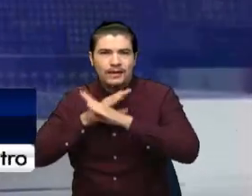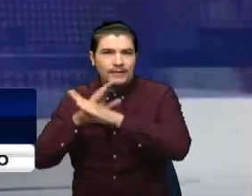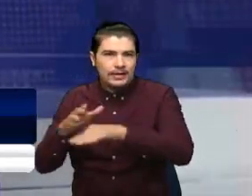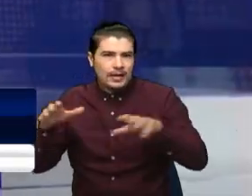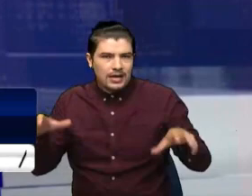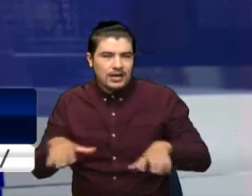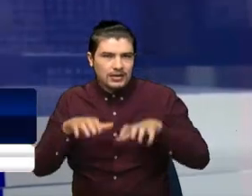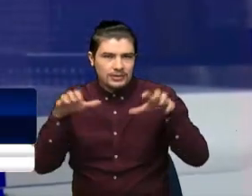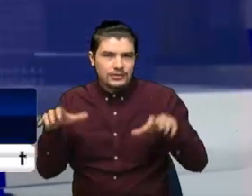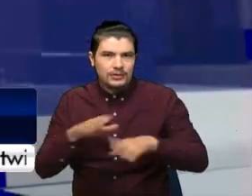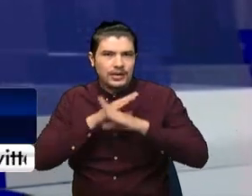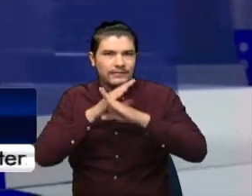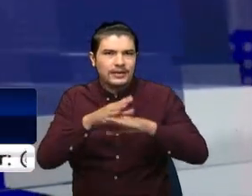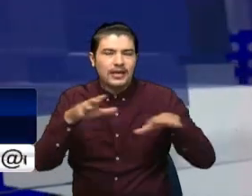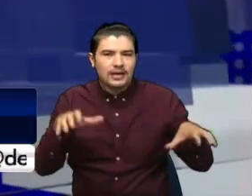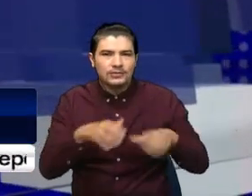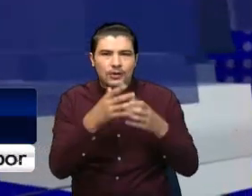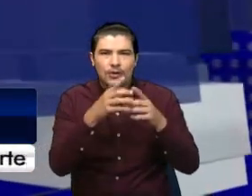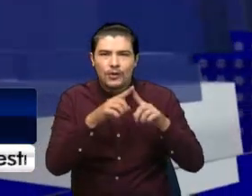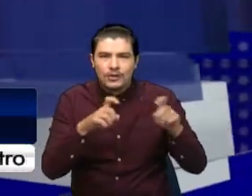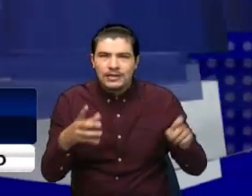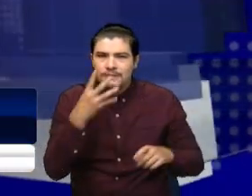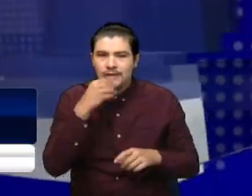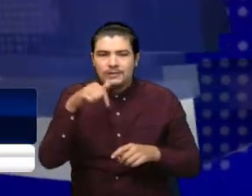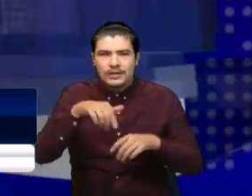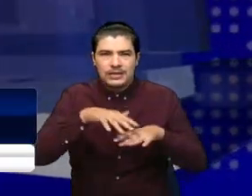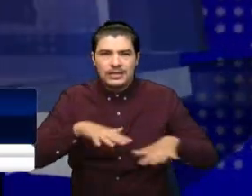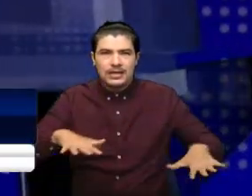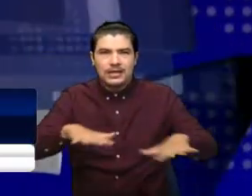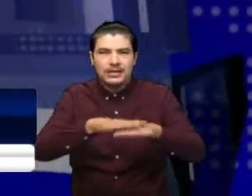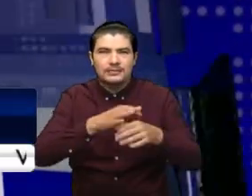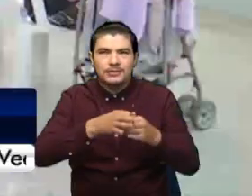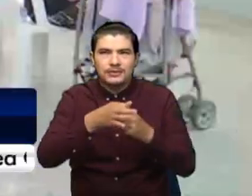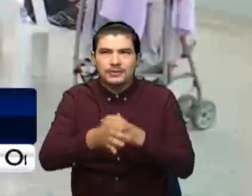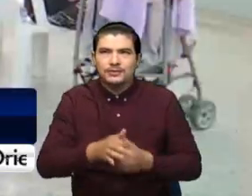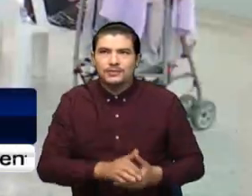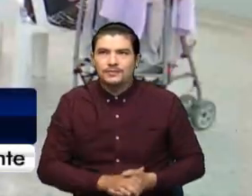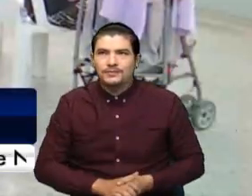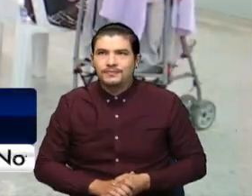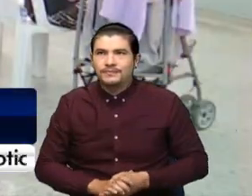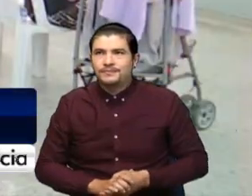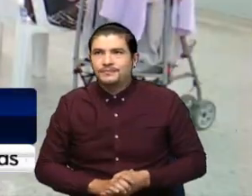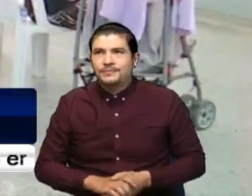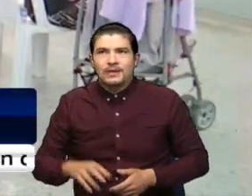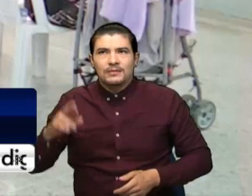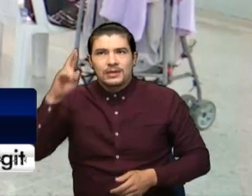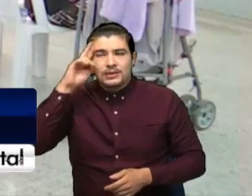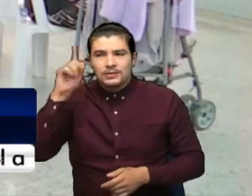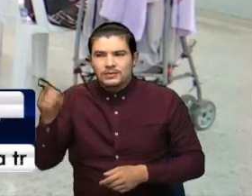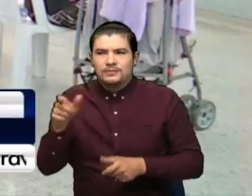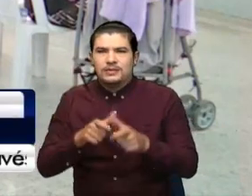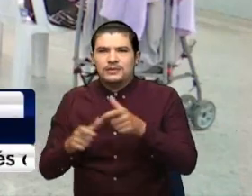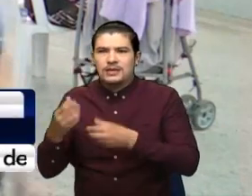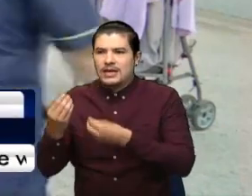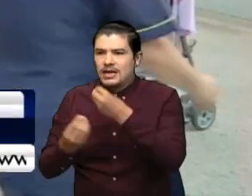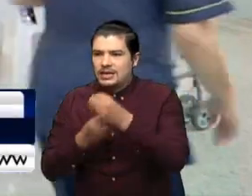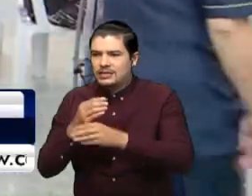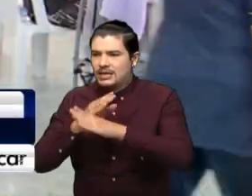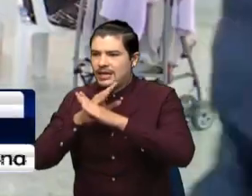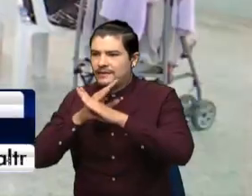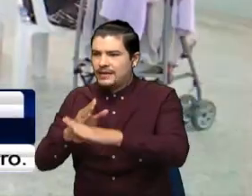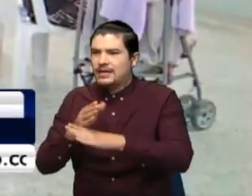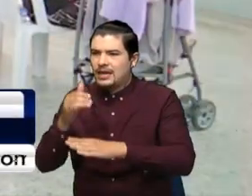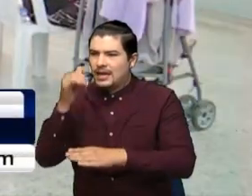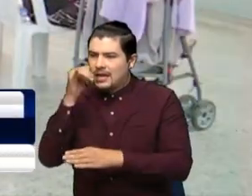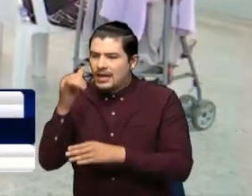y contrarrestar los actos terroristas en el casco urbano. Va a ser una práctica tratar de bloquear las herramientas